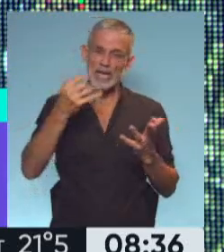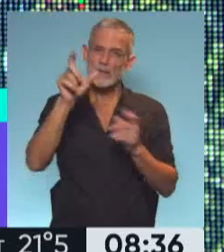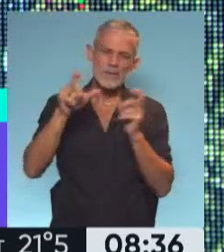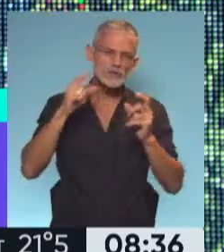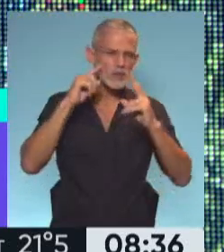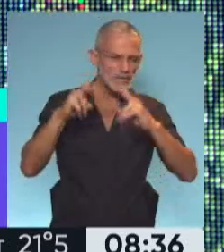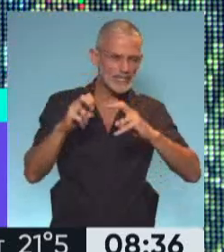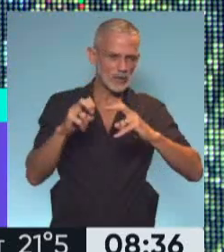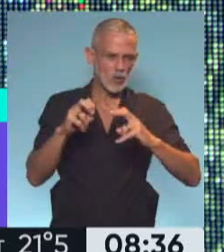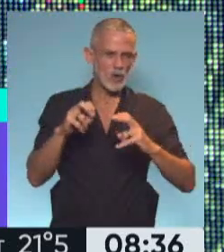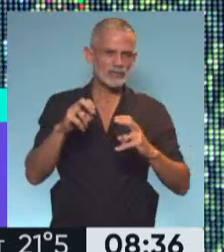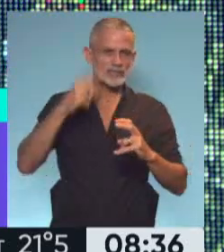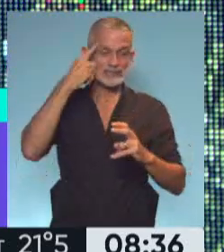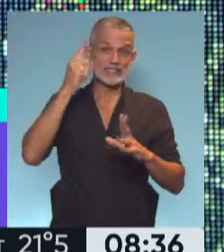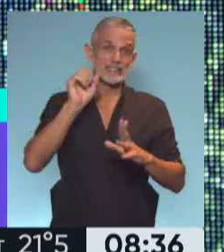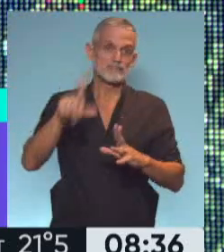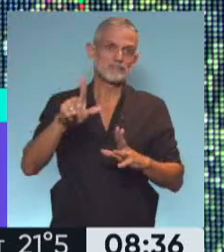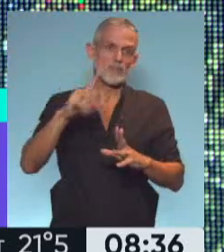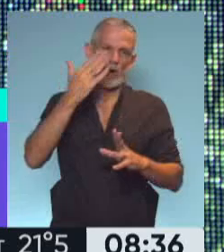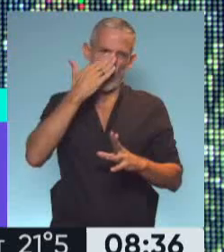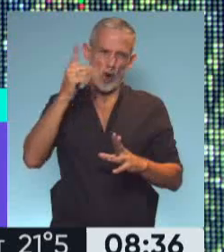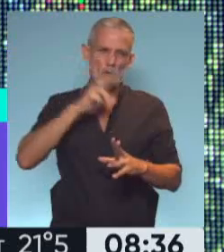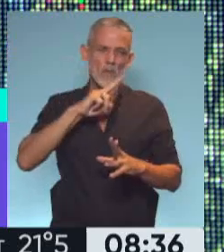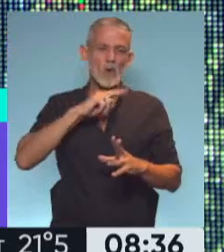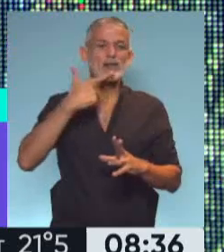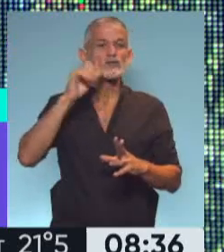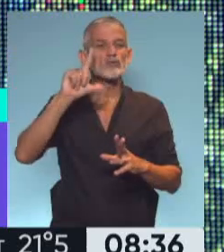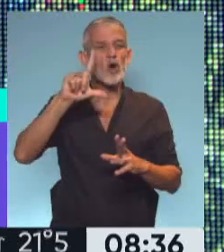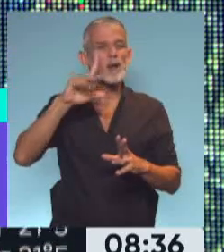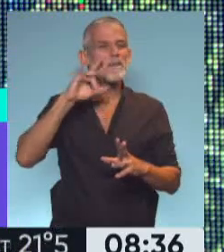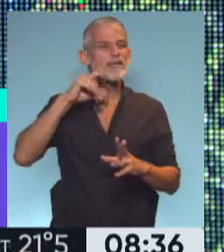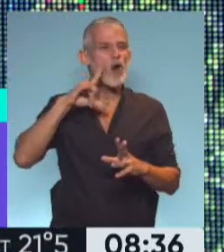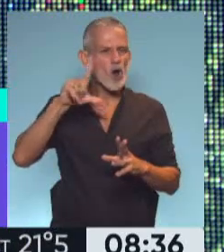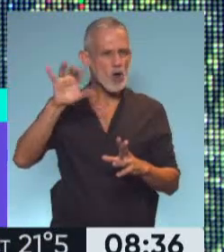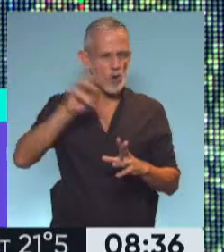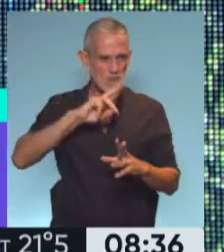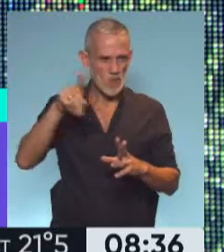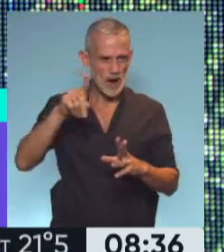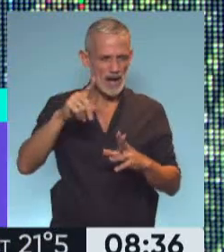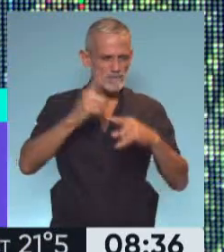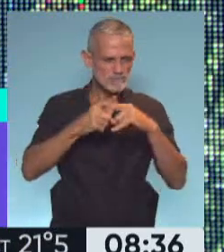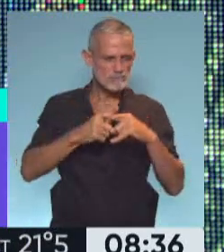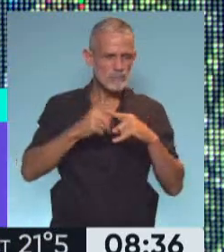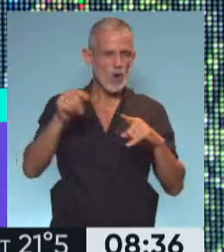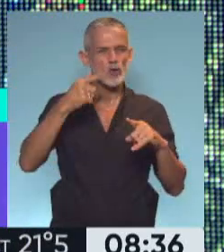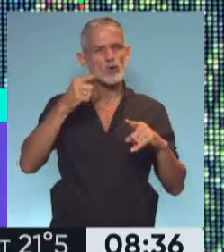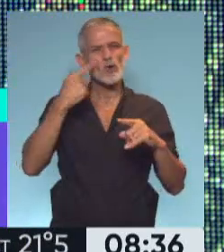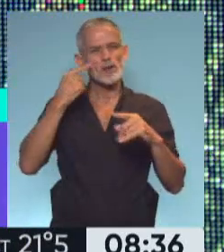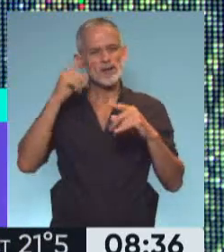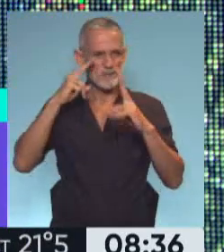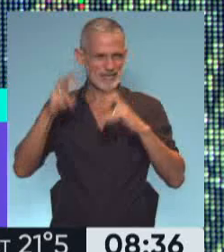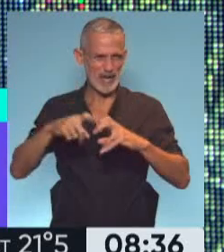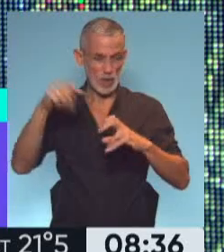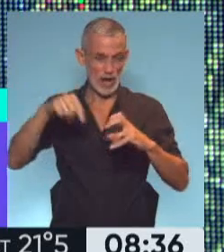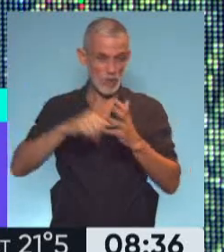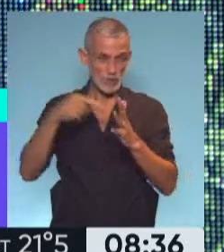una idea de una investigadora cordobesa que se llama Sol Minoldo y datos que procesó Roberto Echenique, un investigador de aquí de